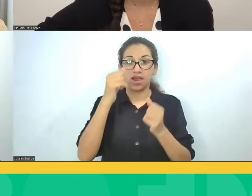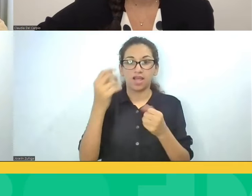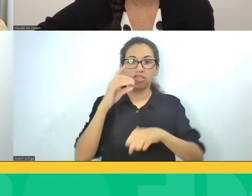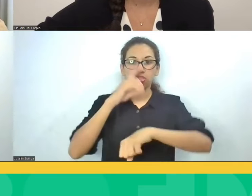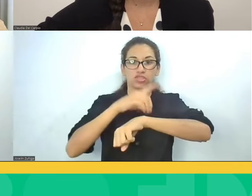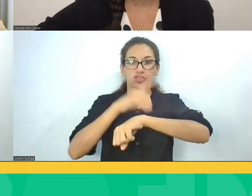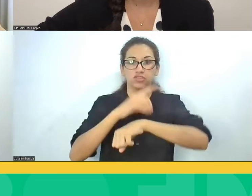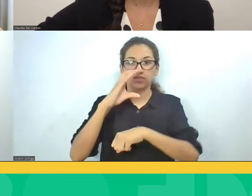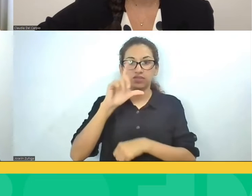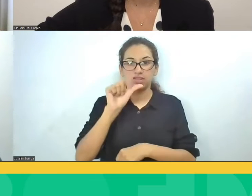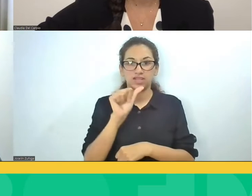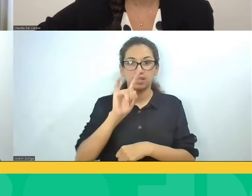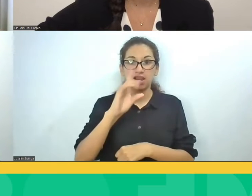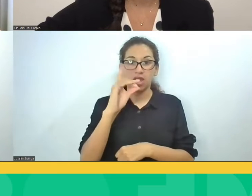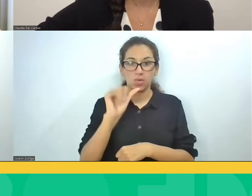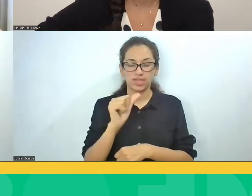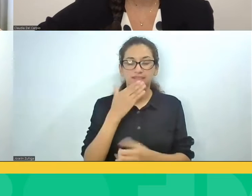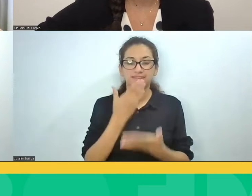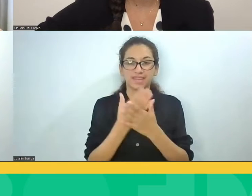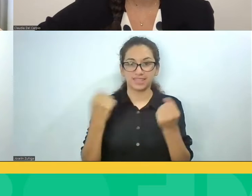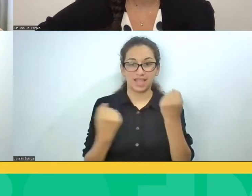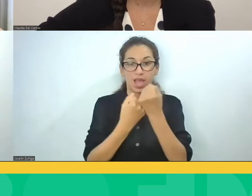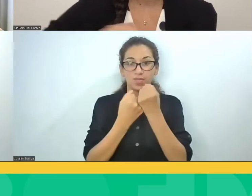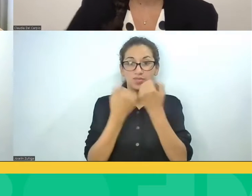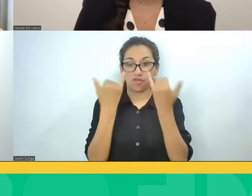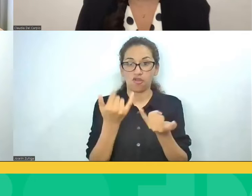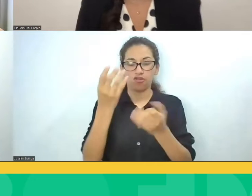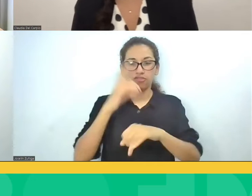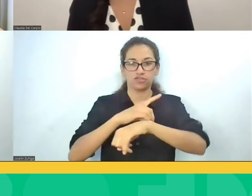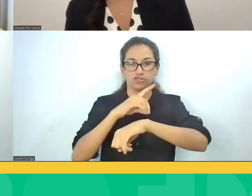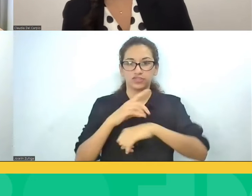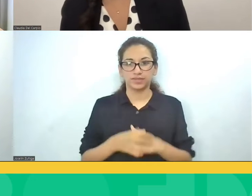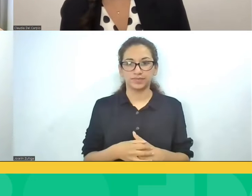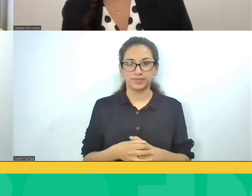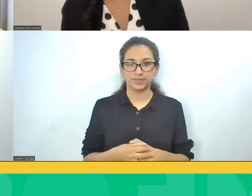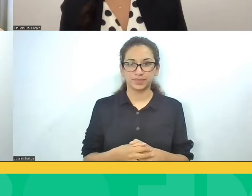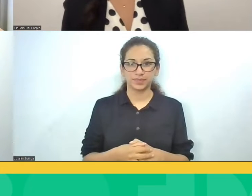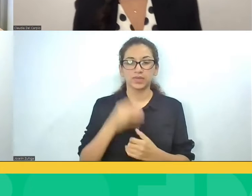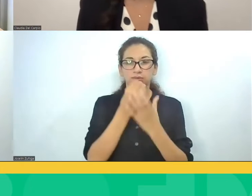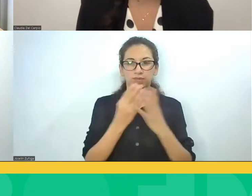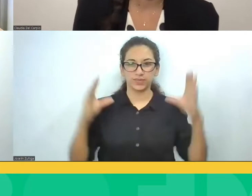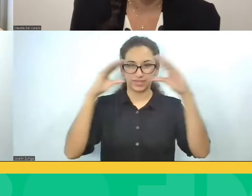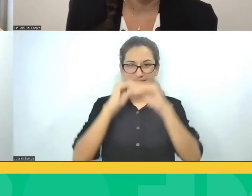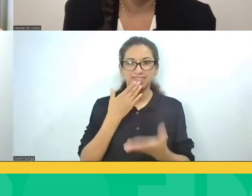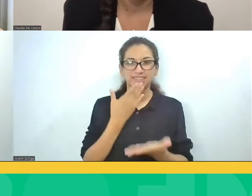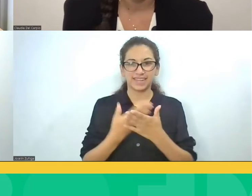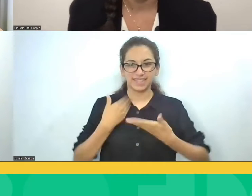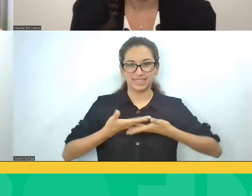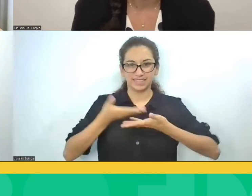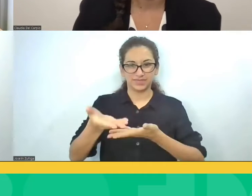doctora ginecobstetra. Muchas gracias por acompañarnos hoy día, doctora. ¿Qué tal? Buenas noches, gracias por la